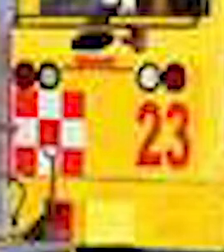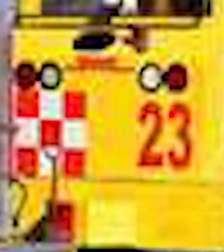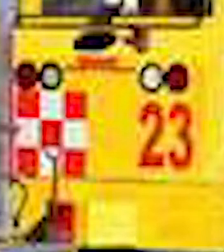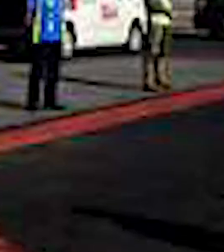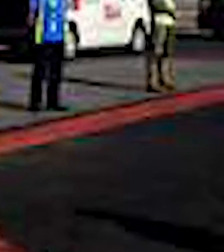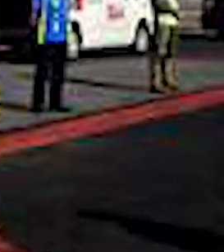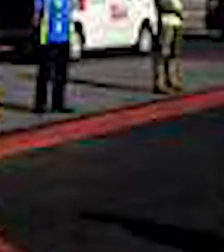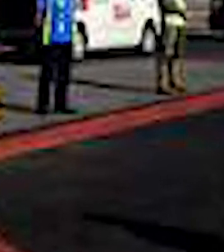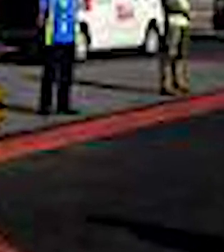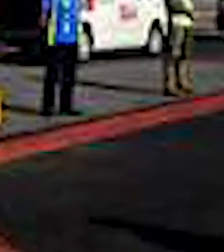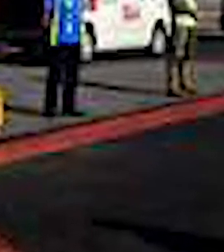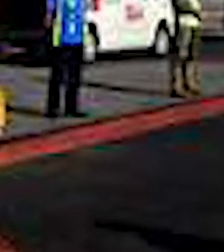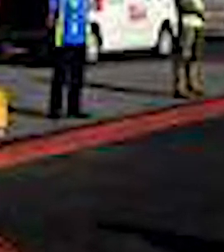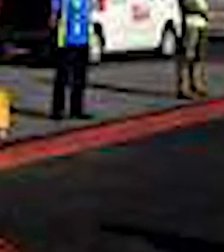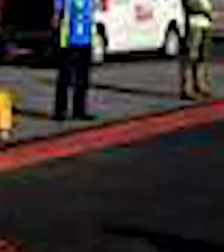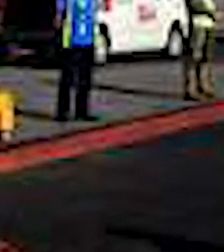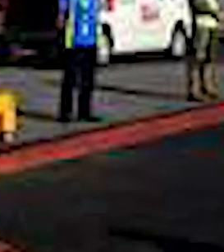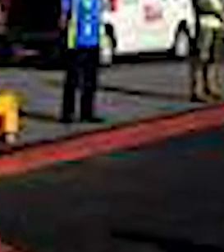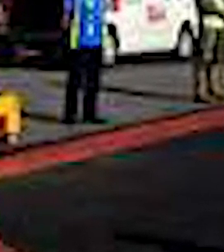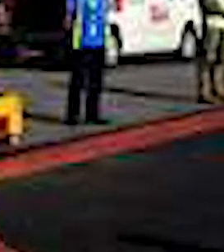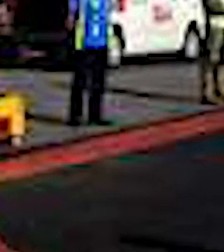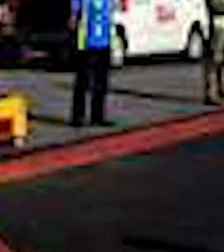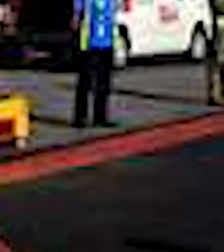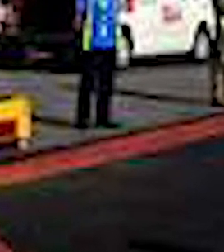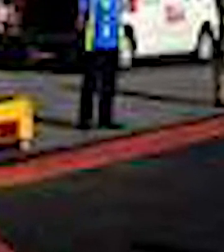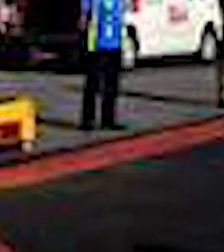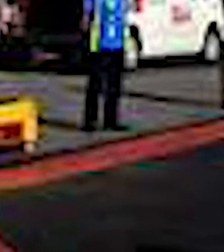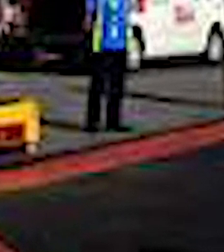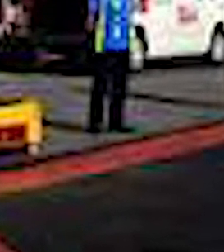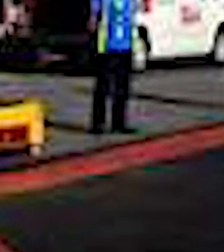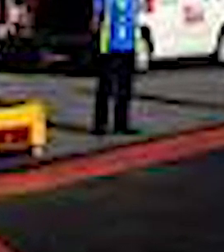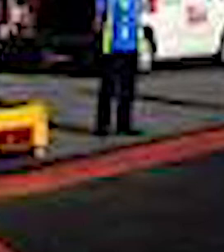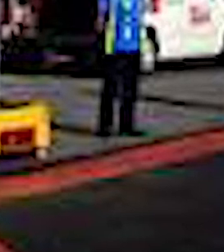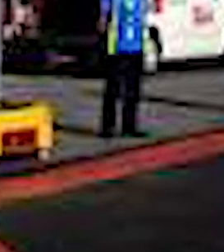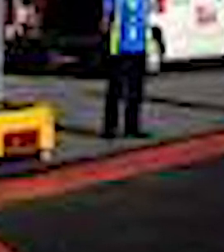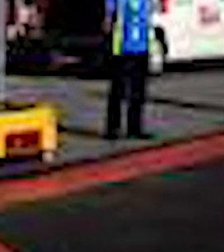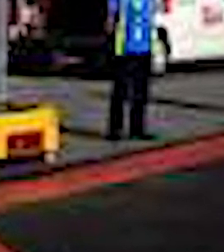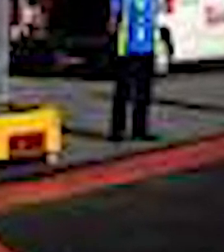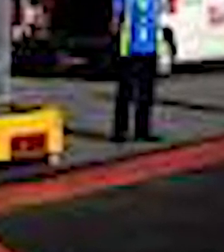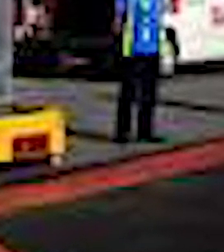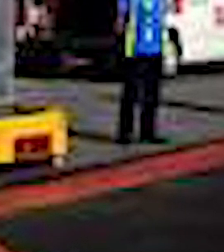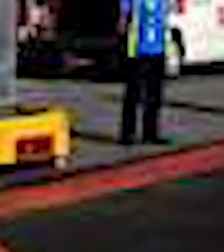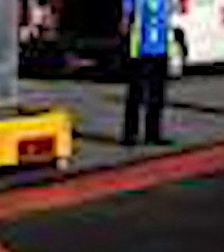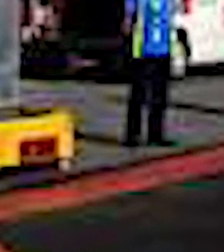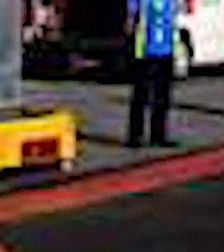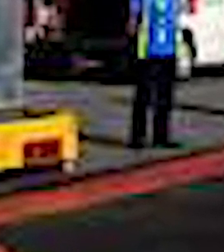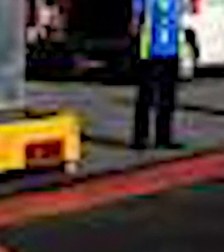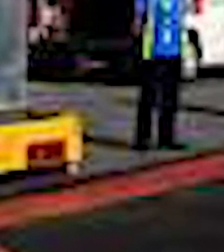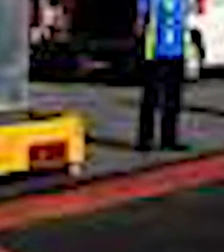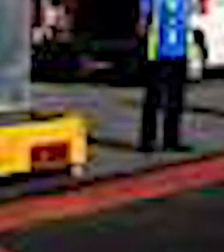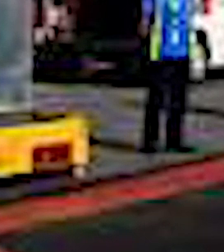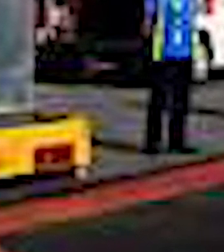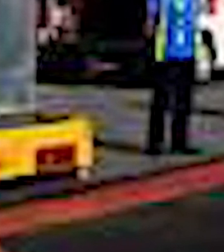en espera el arribo de un embarque de tamaño semejante para sumar casi 1,5 millones de dosis de vacuna de